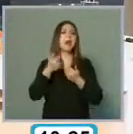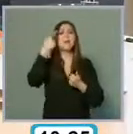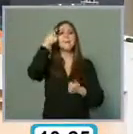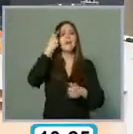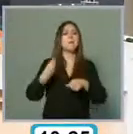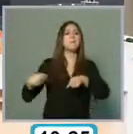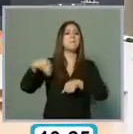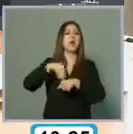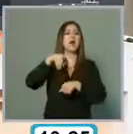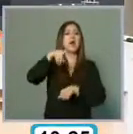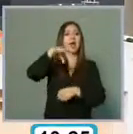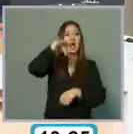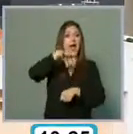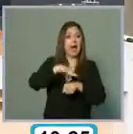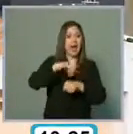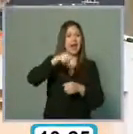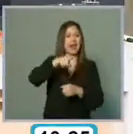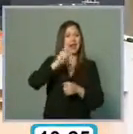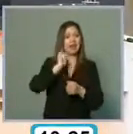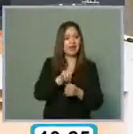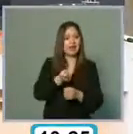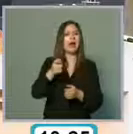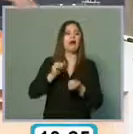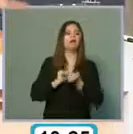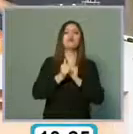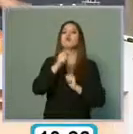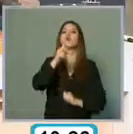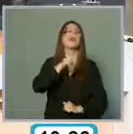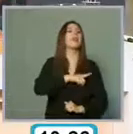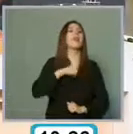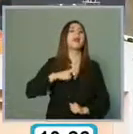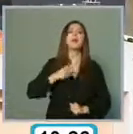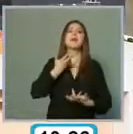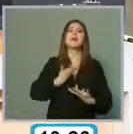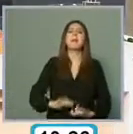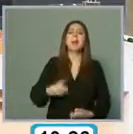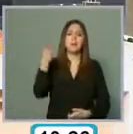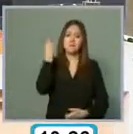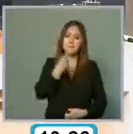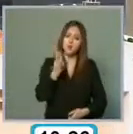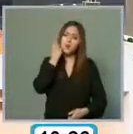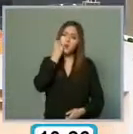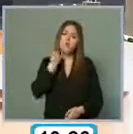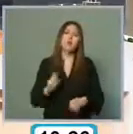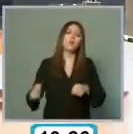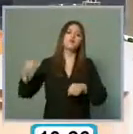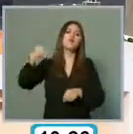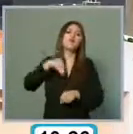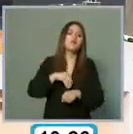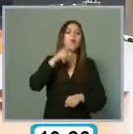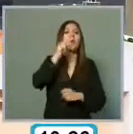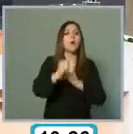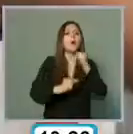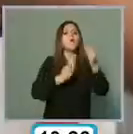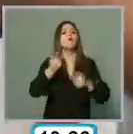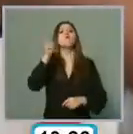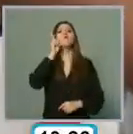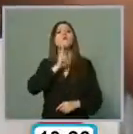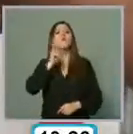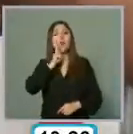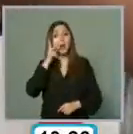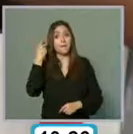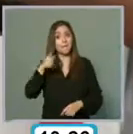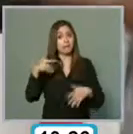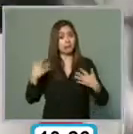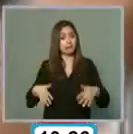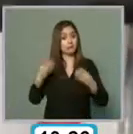no Así esté no se tan me flácido. espanten, compañeros. Pues de eso se trata la vida, de probar. Y eso sí lleva varios huevos, así que hay que poner mucha atención. Sí, exactamente, ¿ok? Bueno, lo